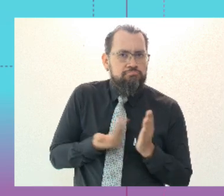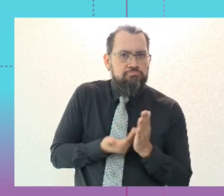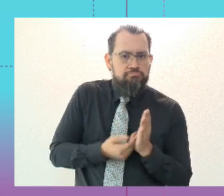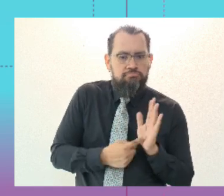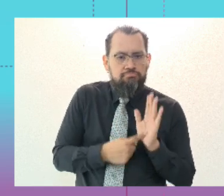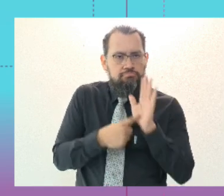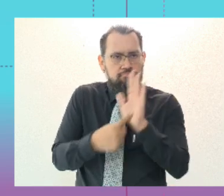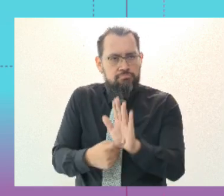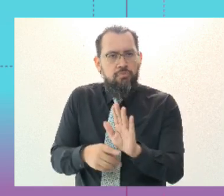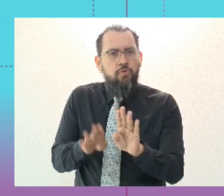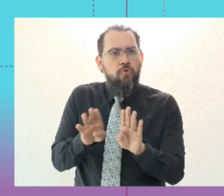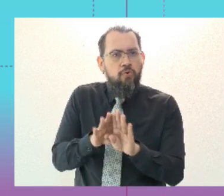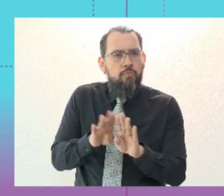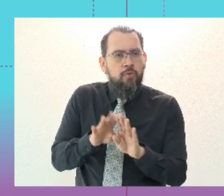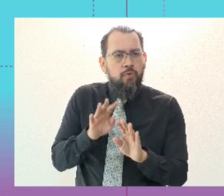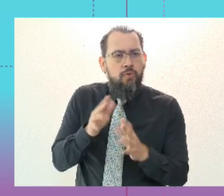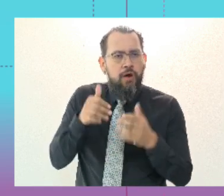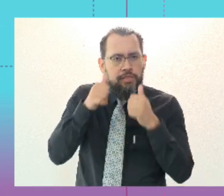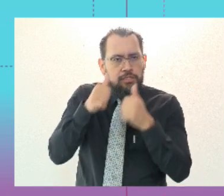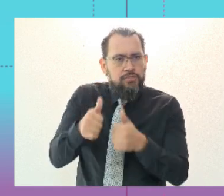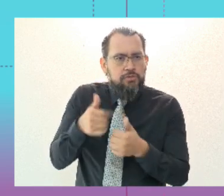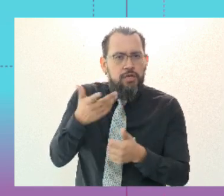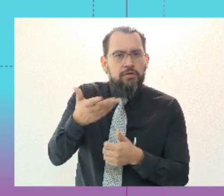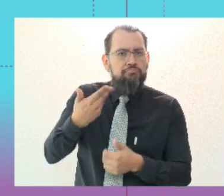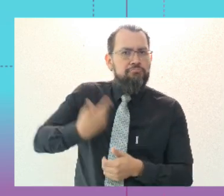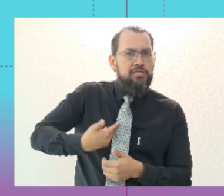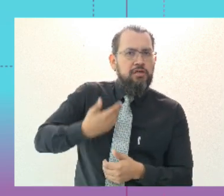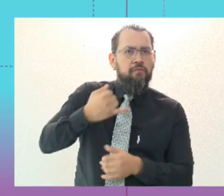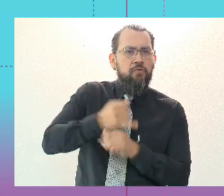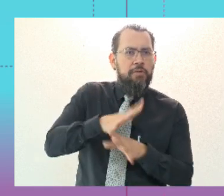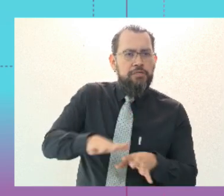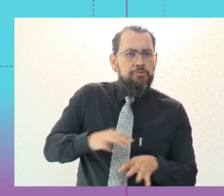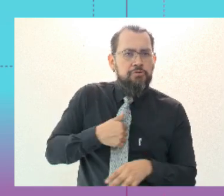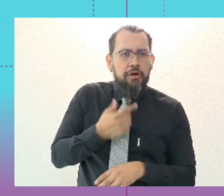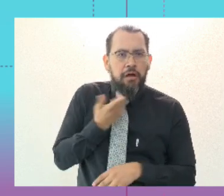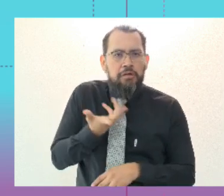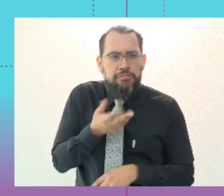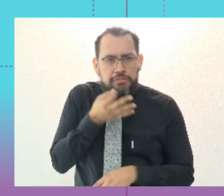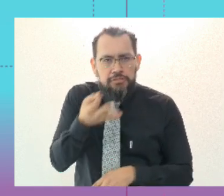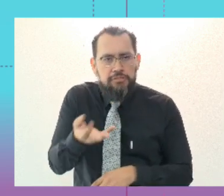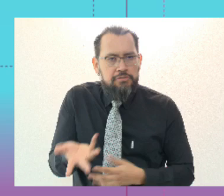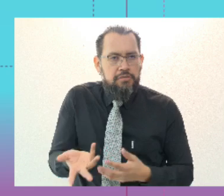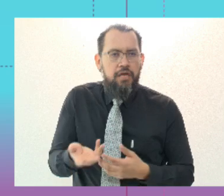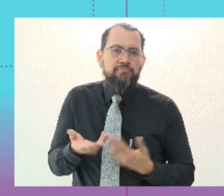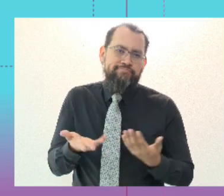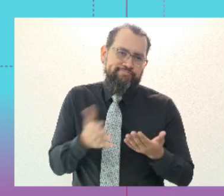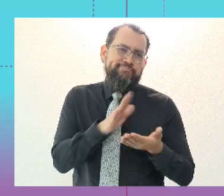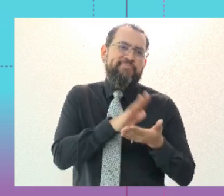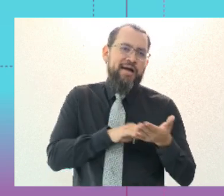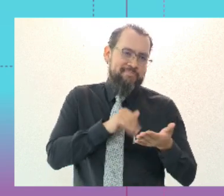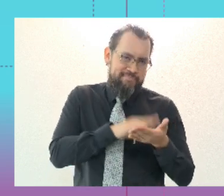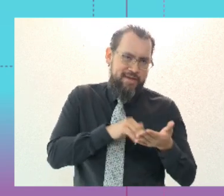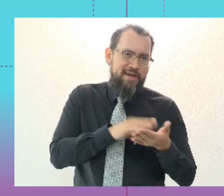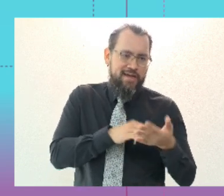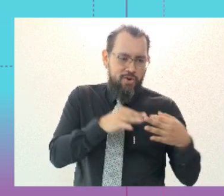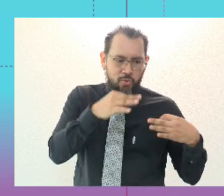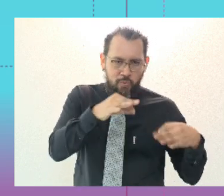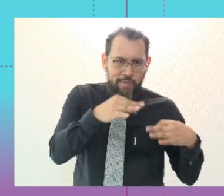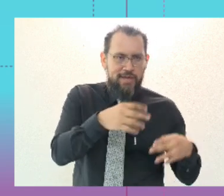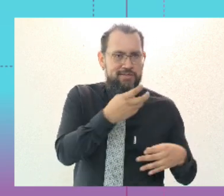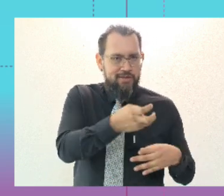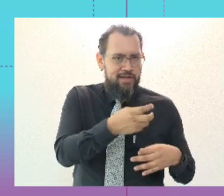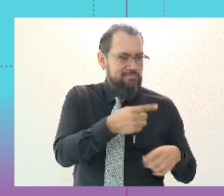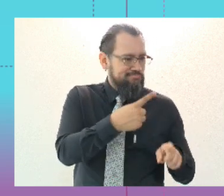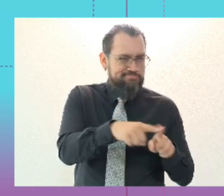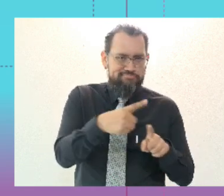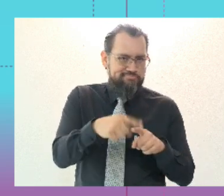poder atender esas solicitudes de información? Pues los documentos, los expedientes que se